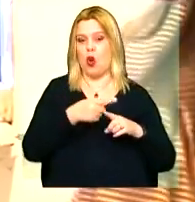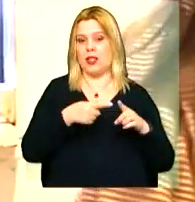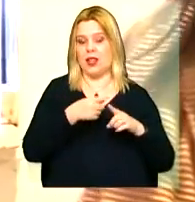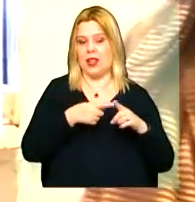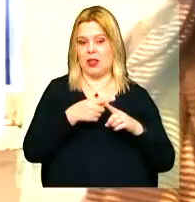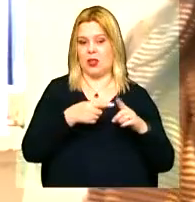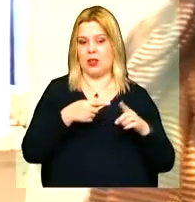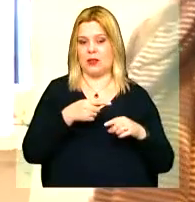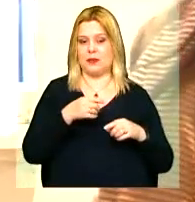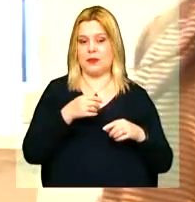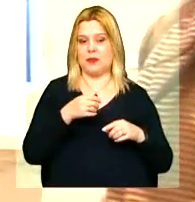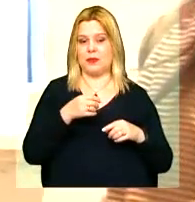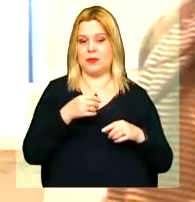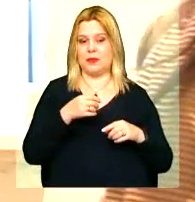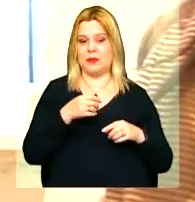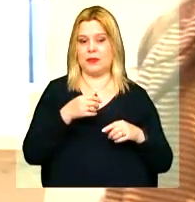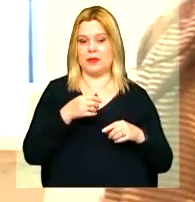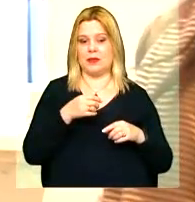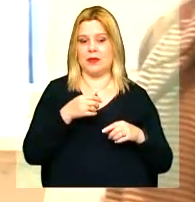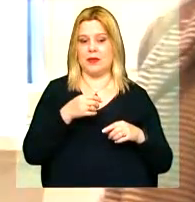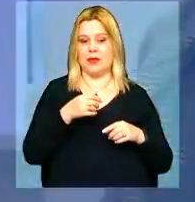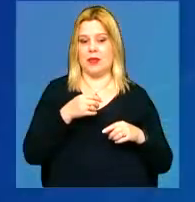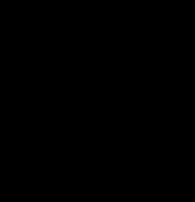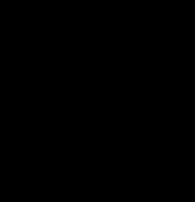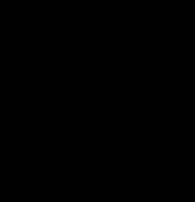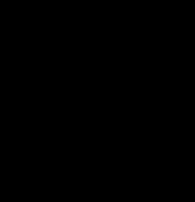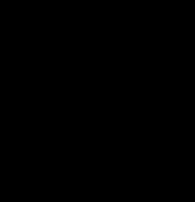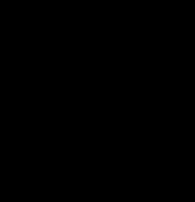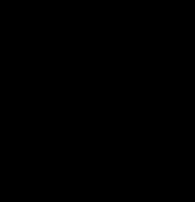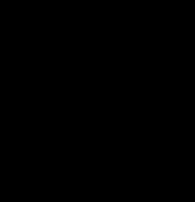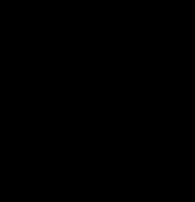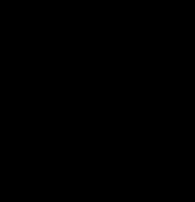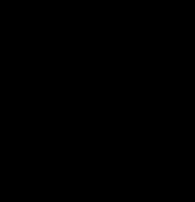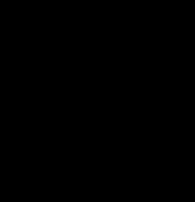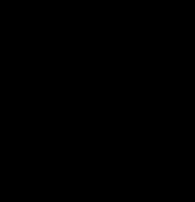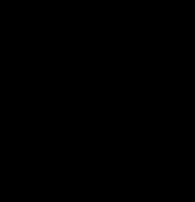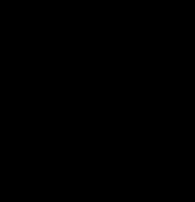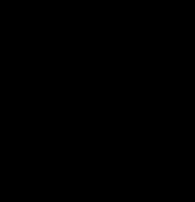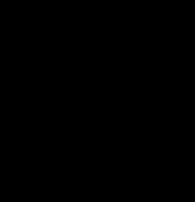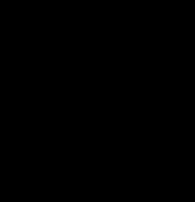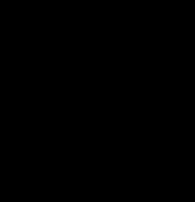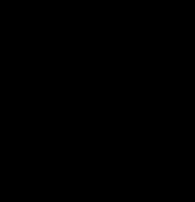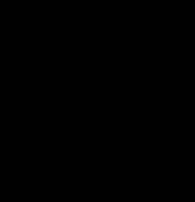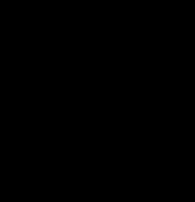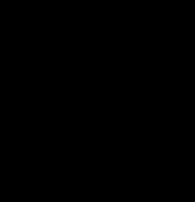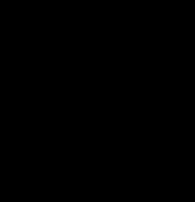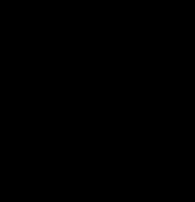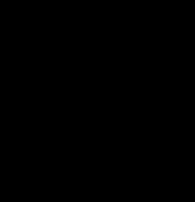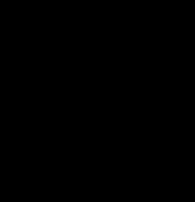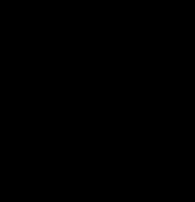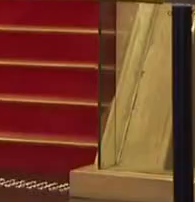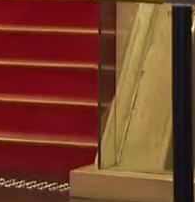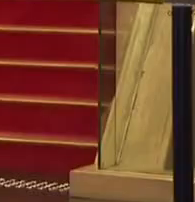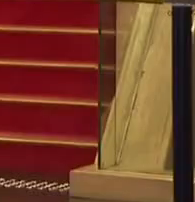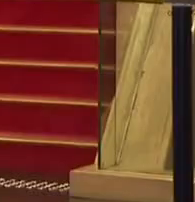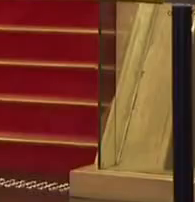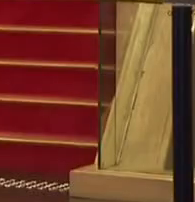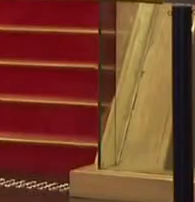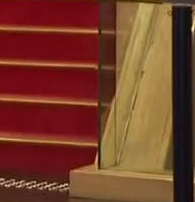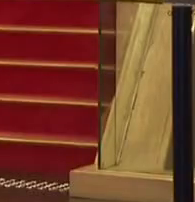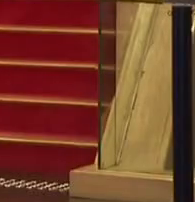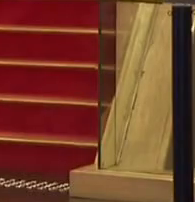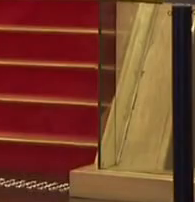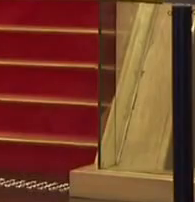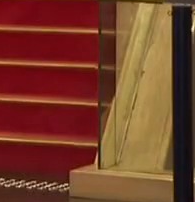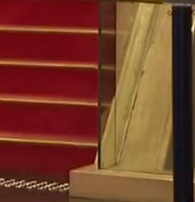ahí. Bien. Gracias, Jiménez. Está riquísimo. Sí. Me imagino. Buen trabajo, como siempre. Gracias.